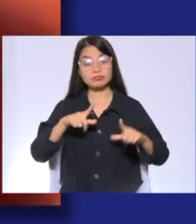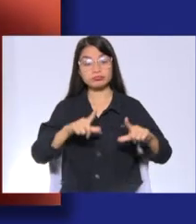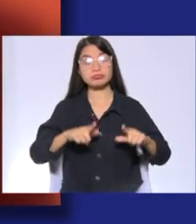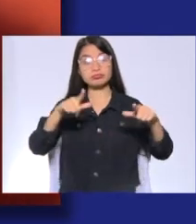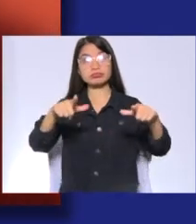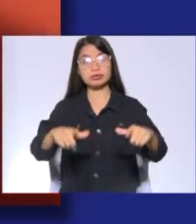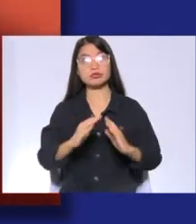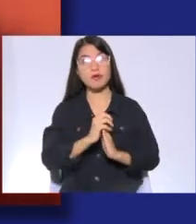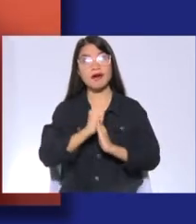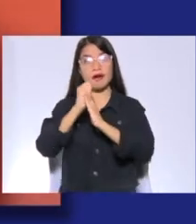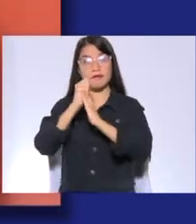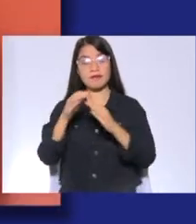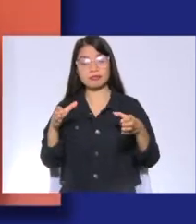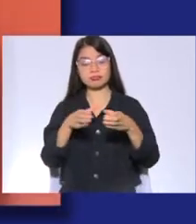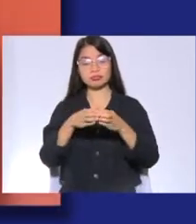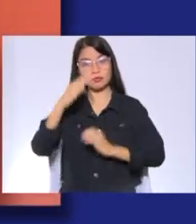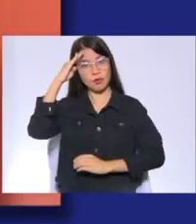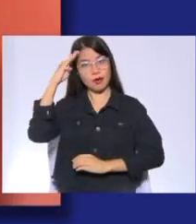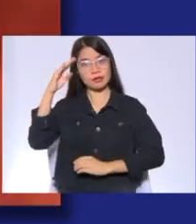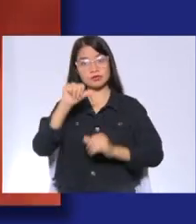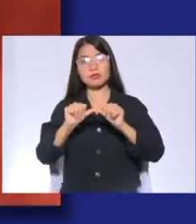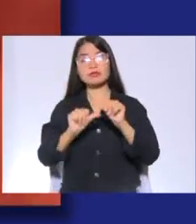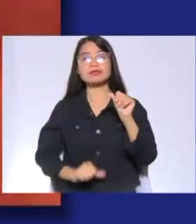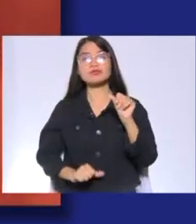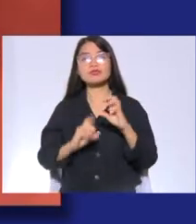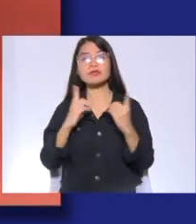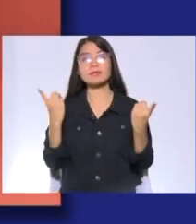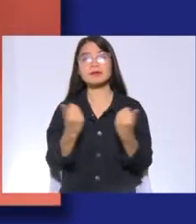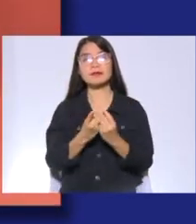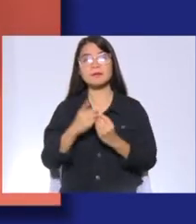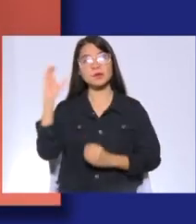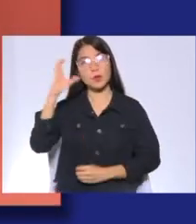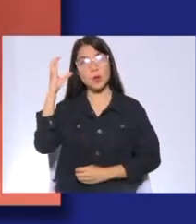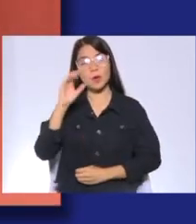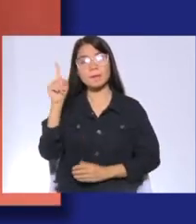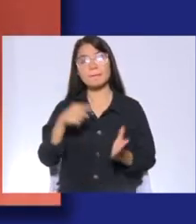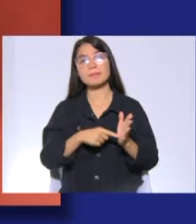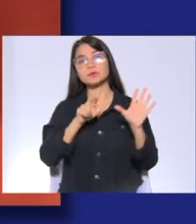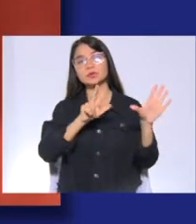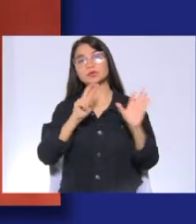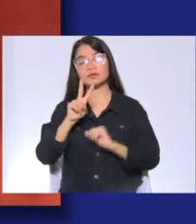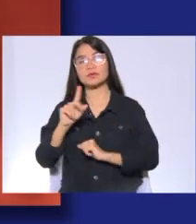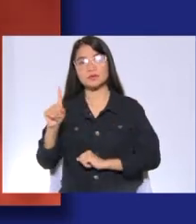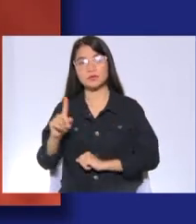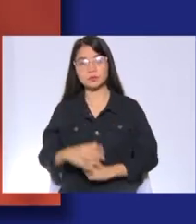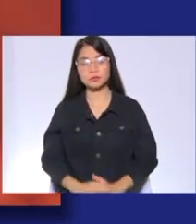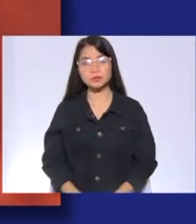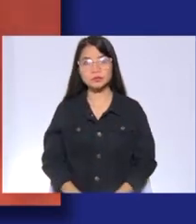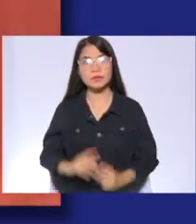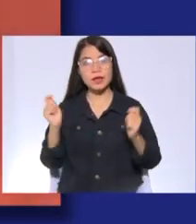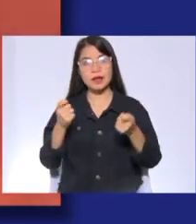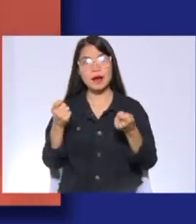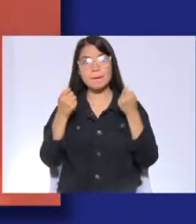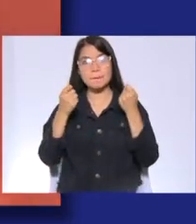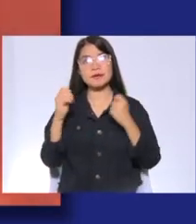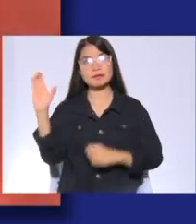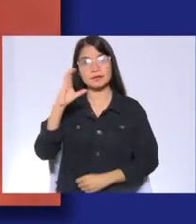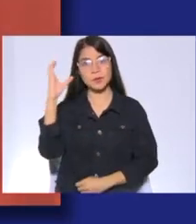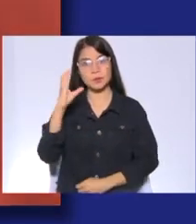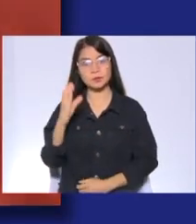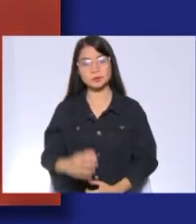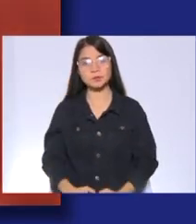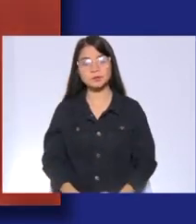del Ejército del Sur en el departamento de Cundinamarca en 1821, durante la campaña de Nueva Granada.